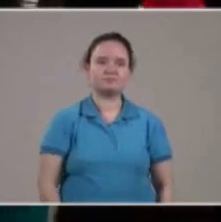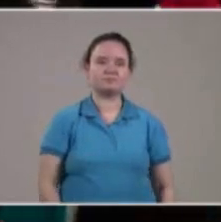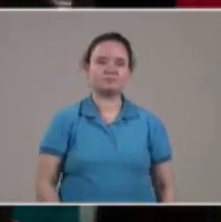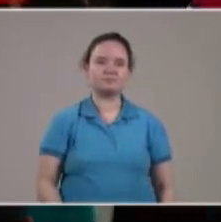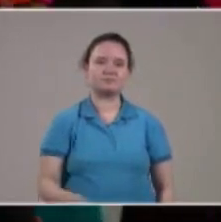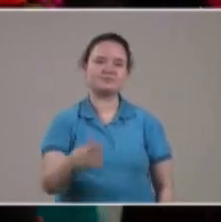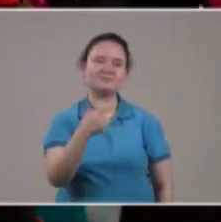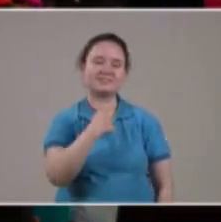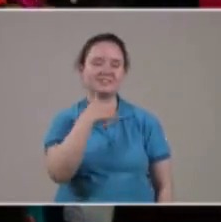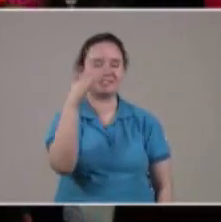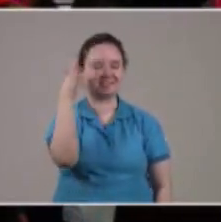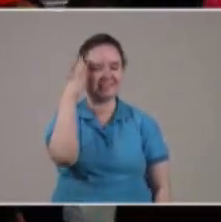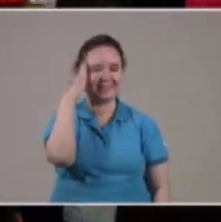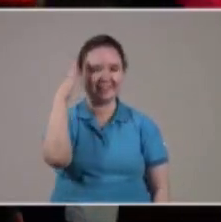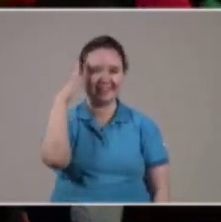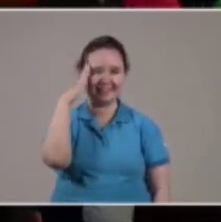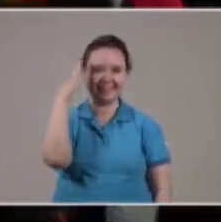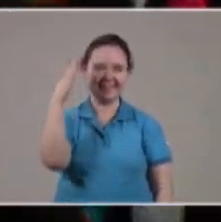Yo sé